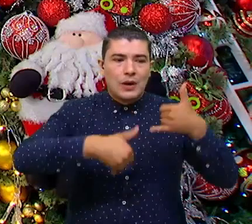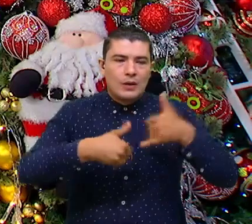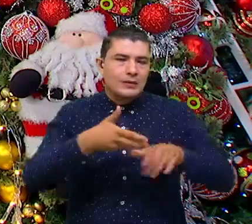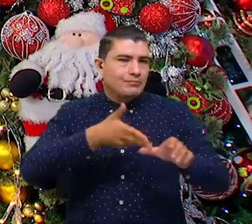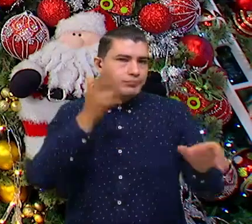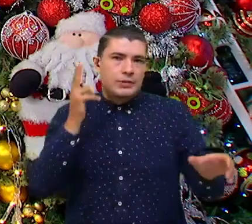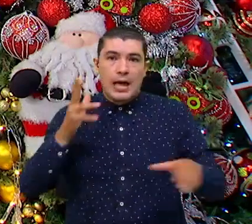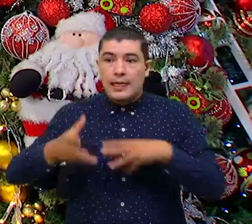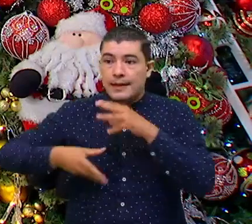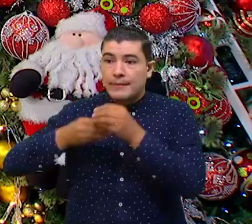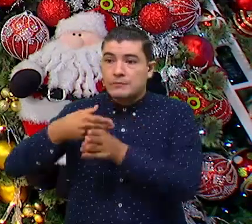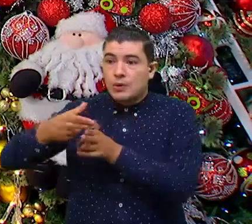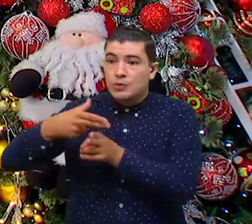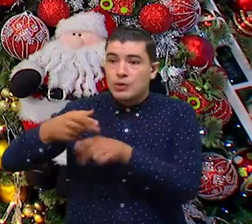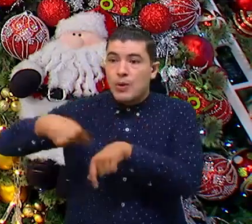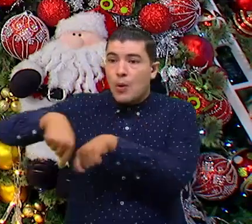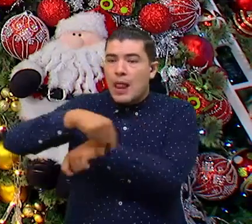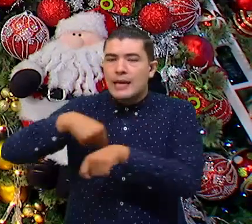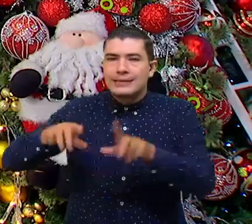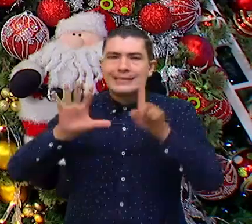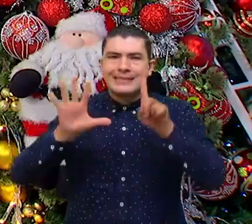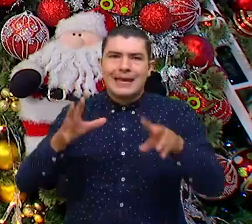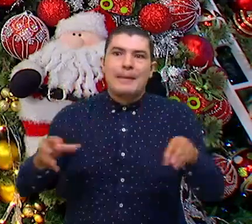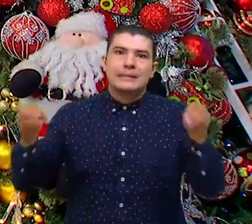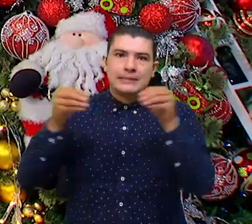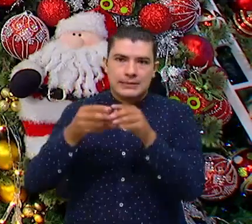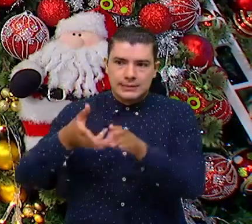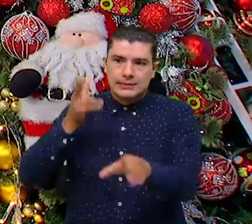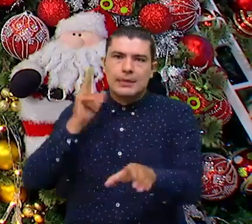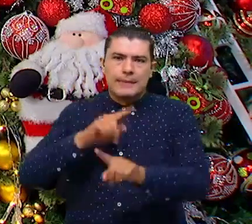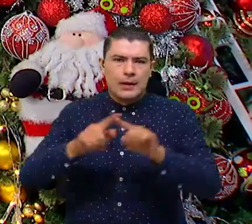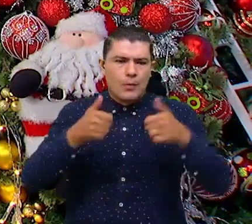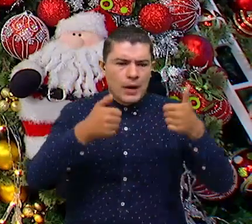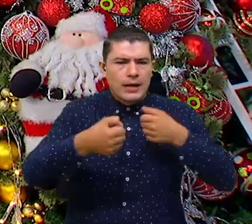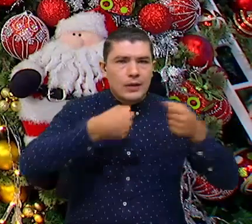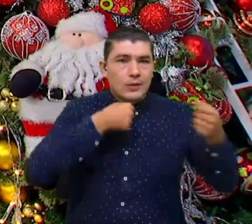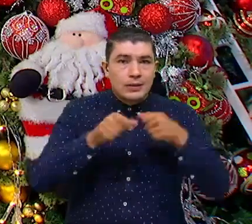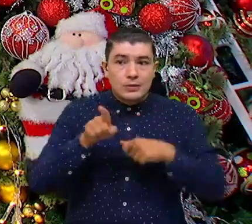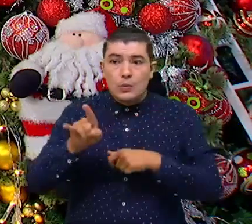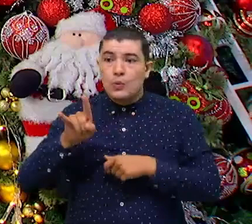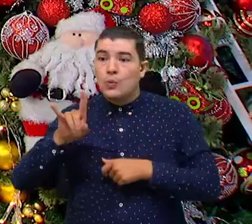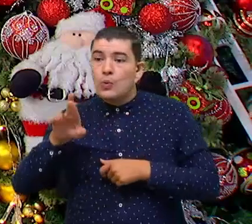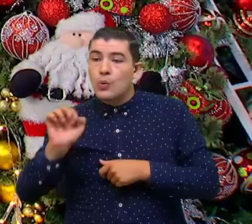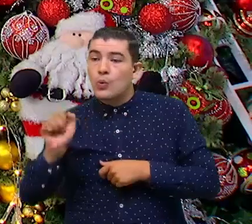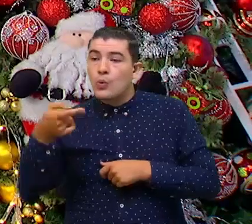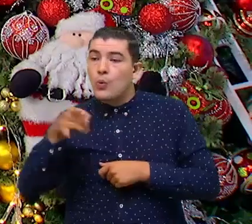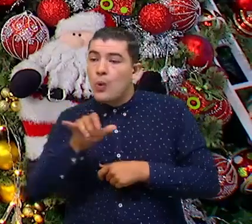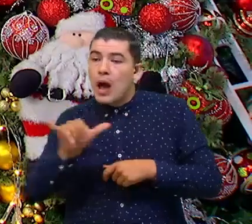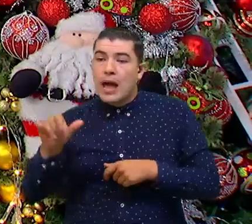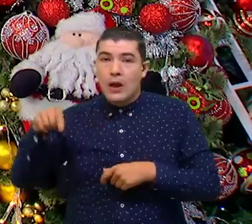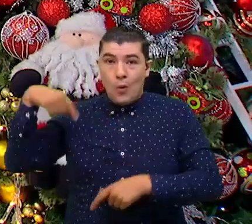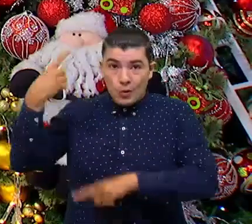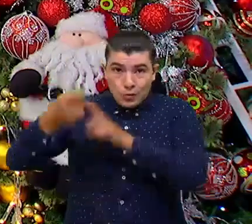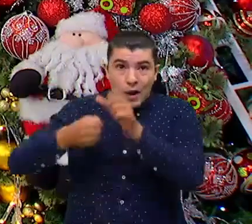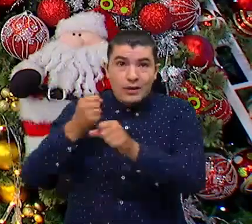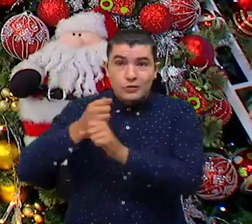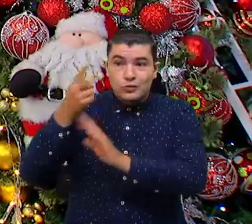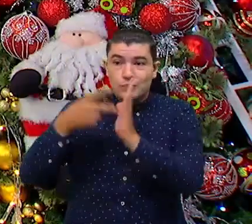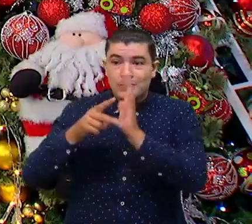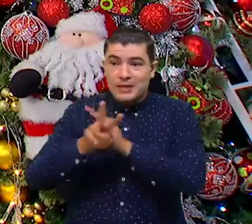próximas horas se iría en seis más la buena noticia para los hinchas es que los uruguayos se quedarían para la temporada del 2022